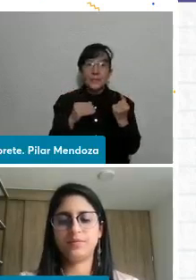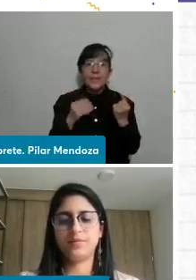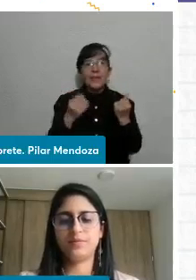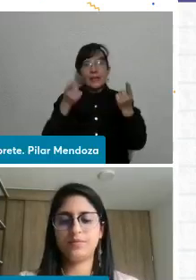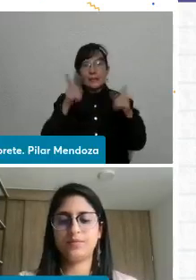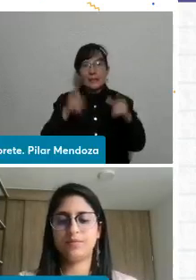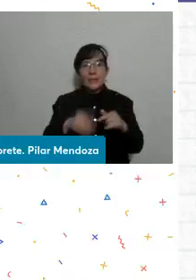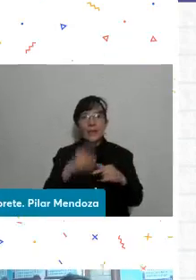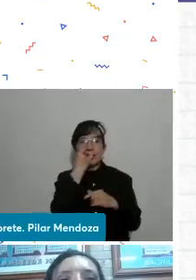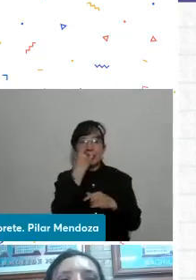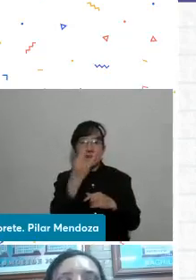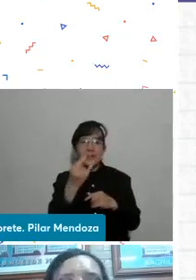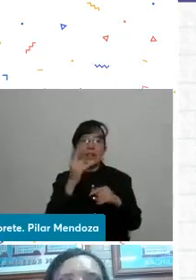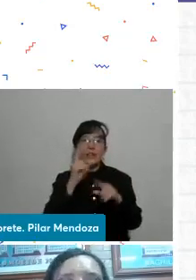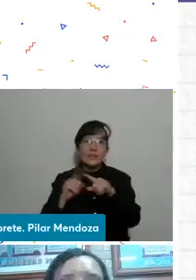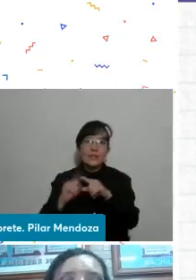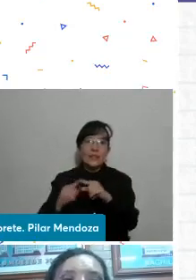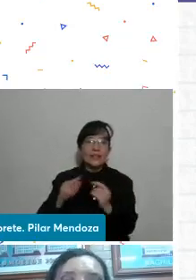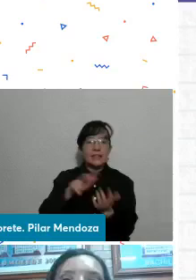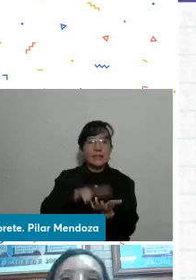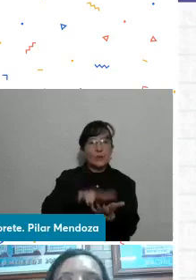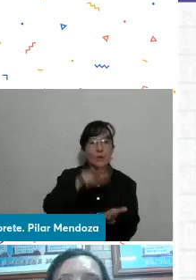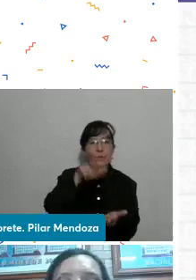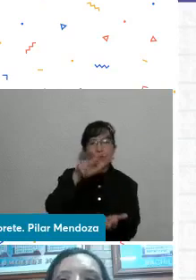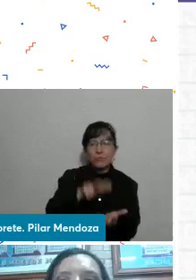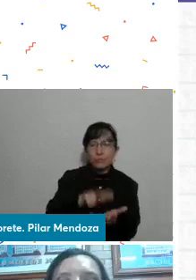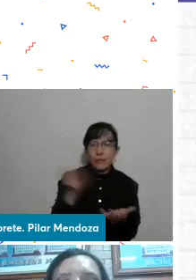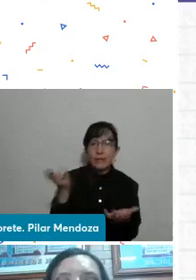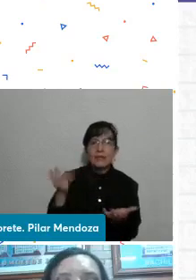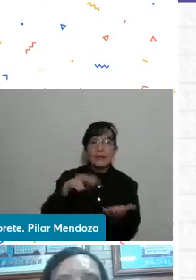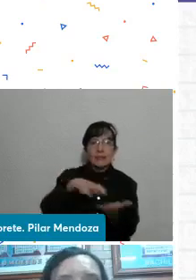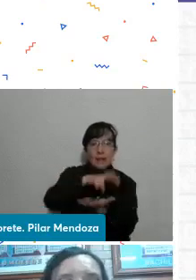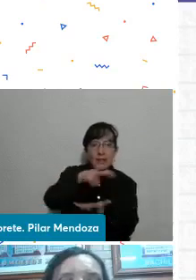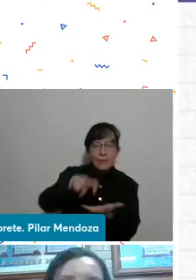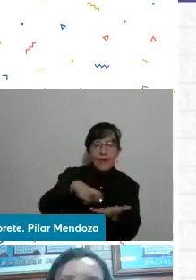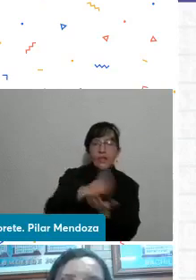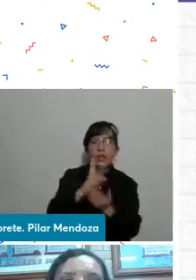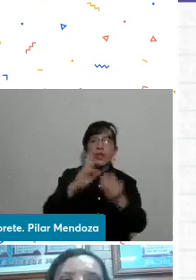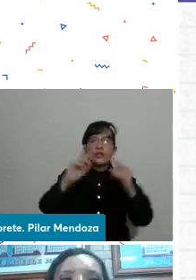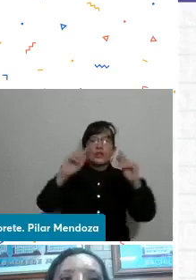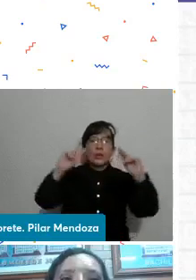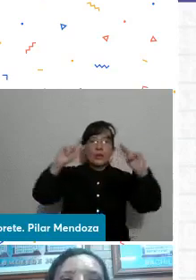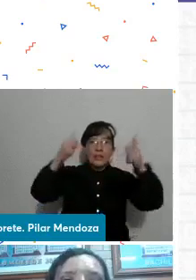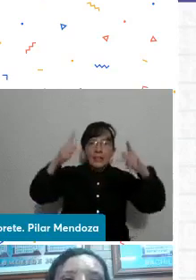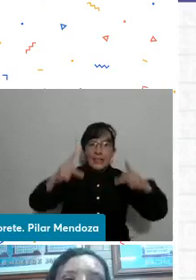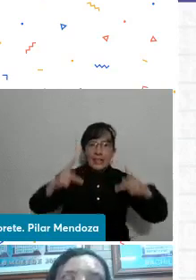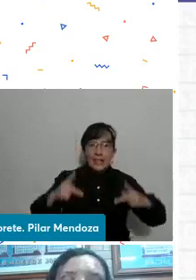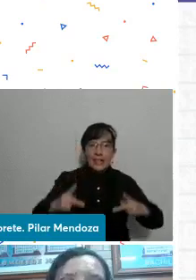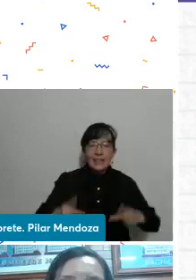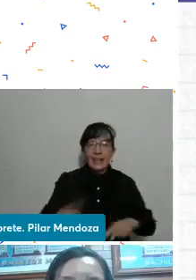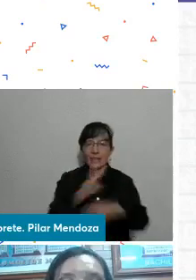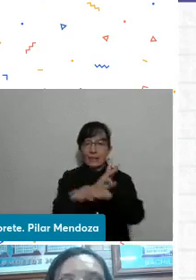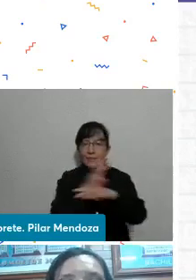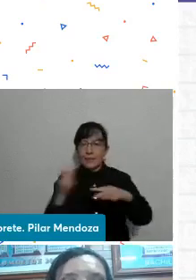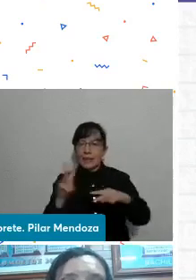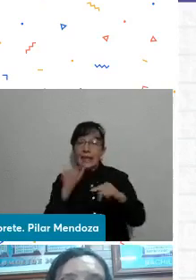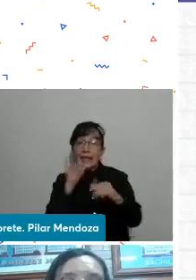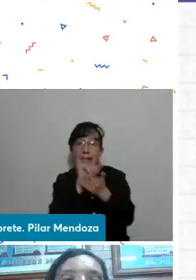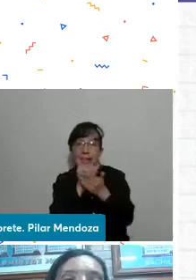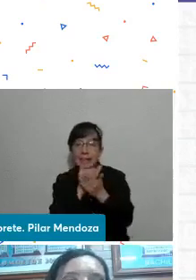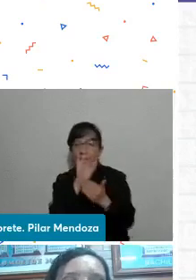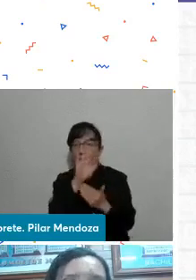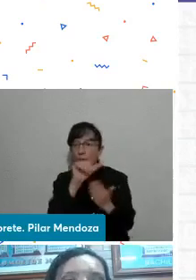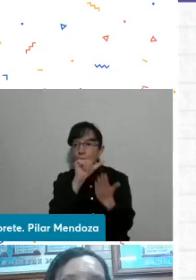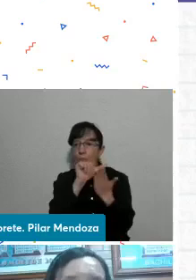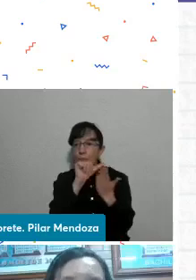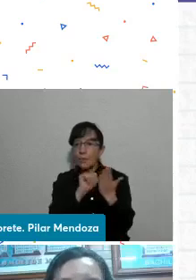lo que es la animación, la programación, y pues que ellos tengan como ese acercamiento a este tipo de programas, pues también